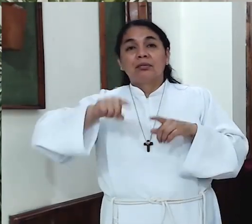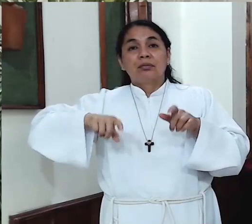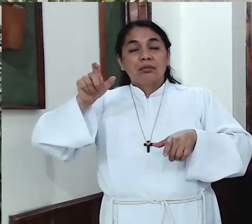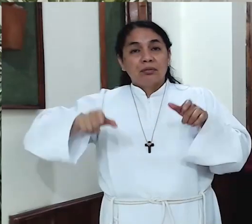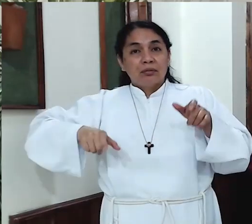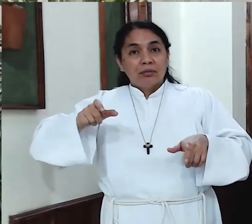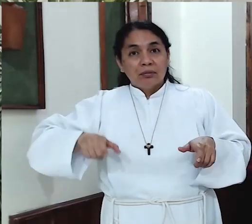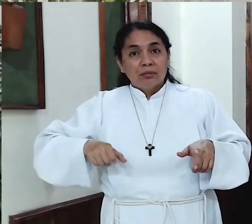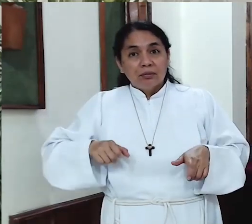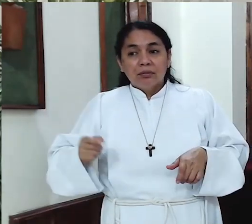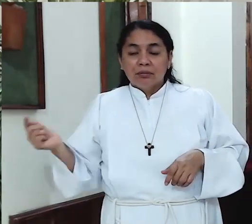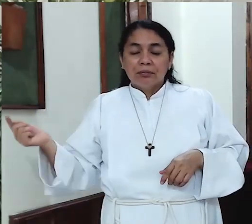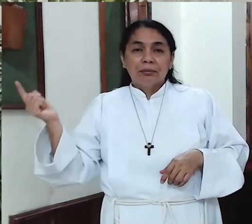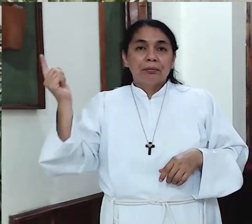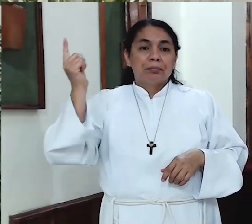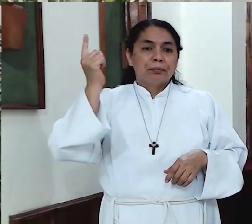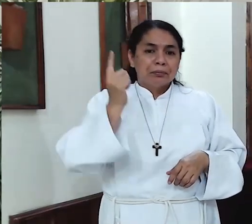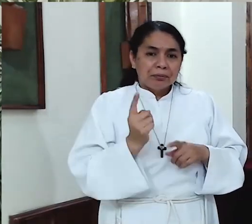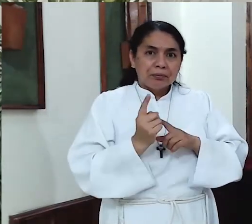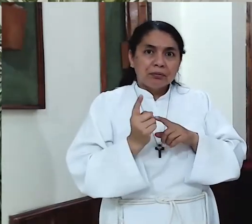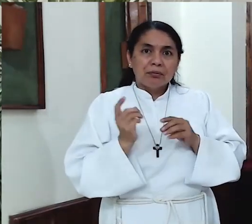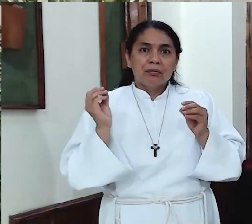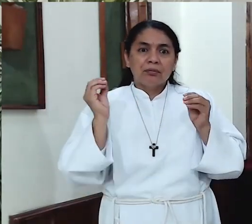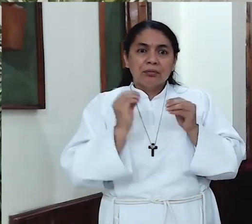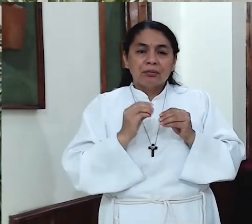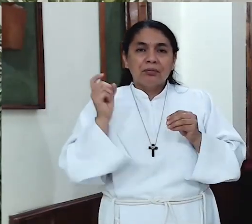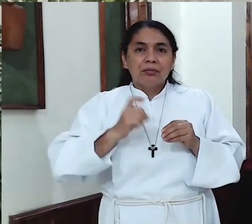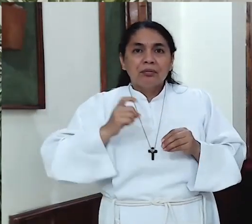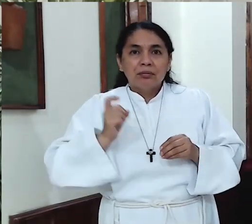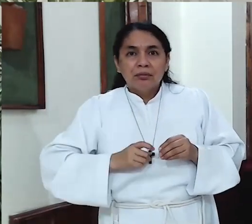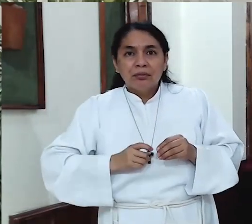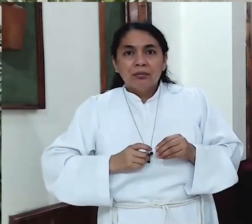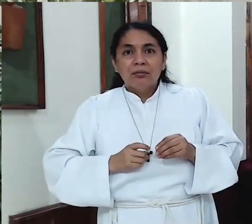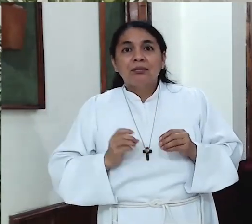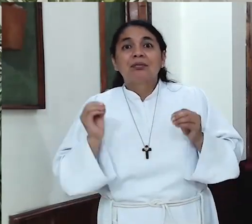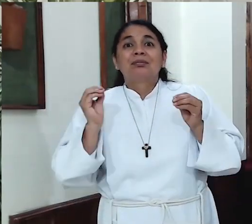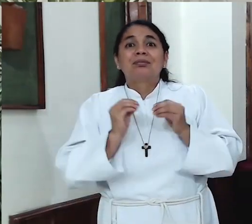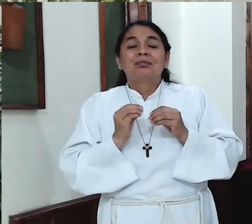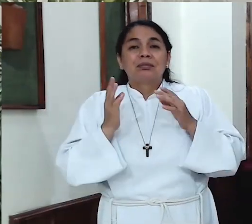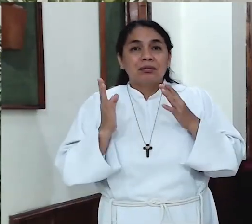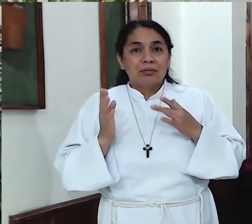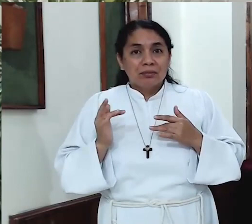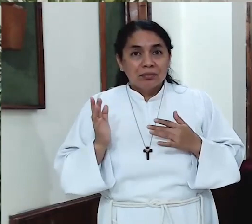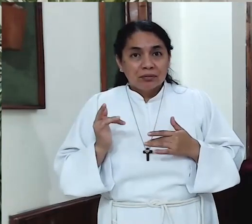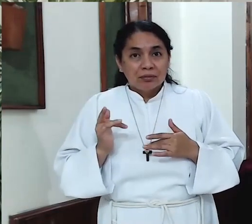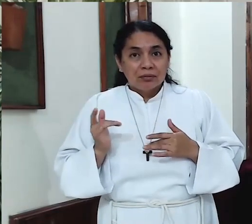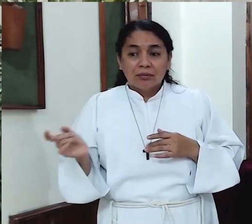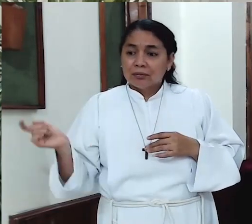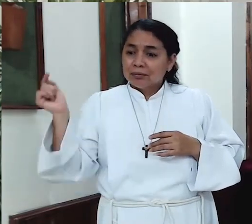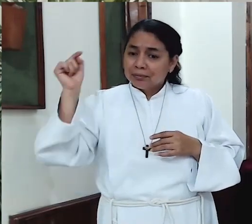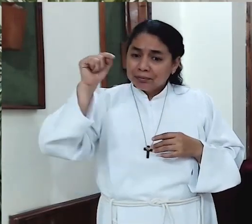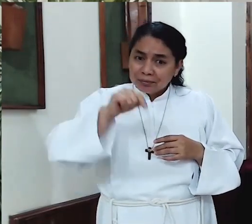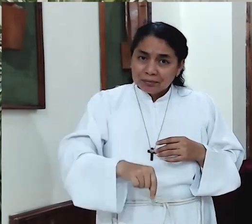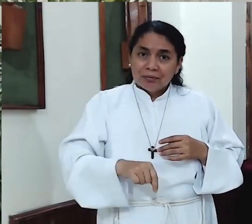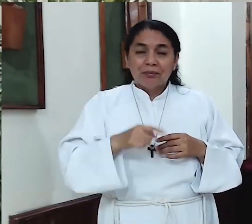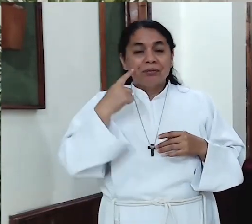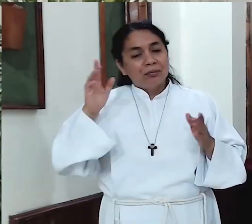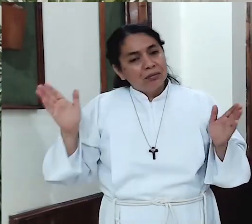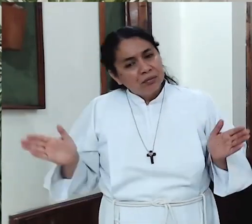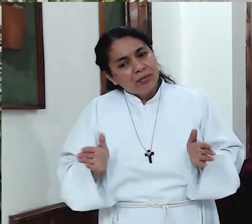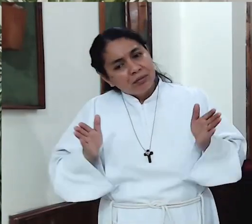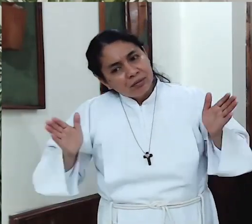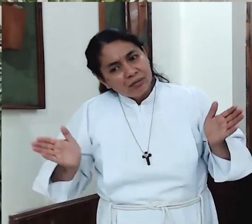persona que justo llega en el momento más indicado, cuando más lo esperábamos. Y viene justamente para